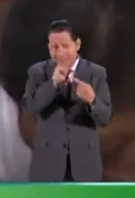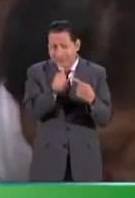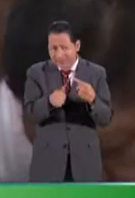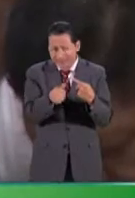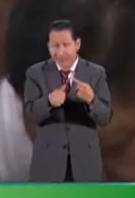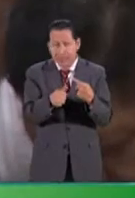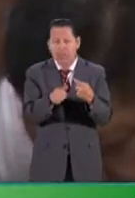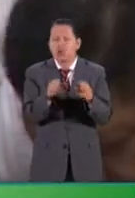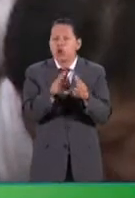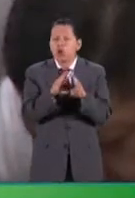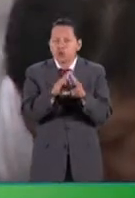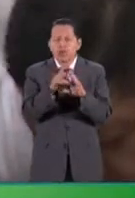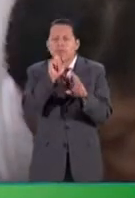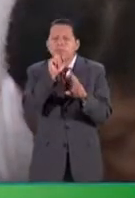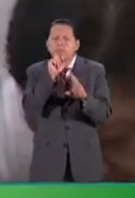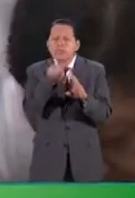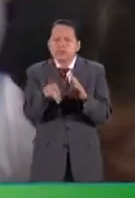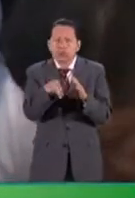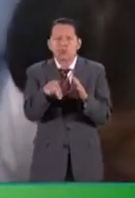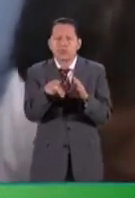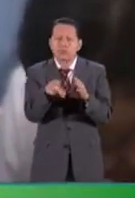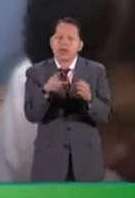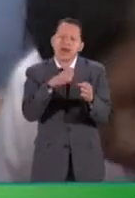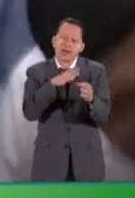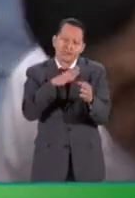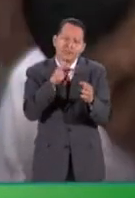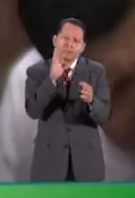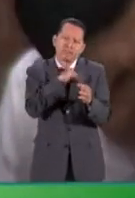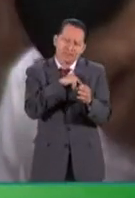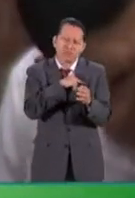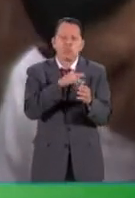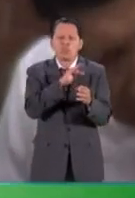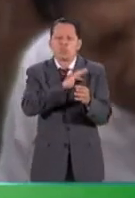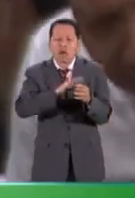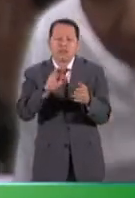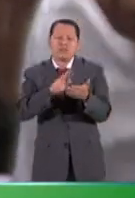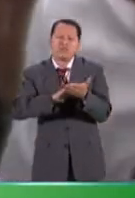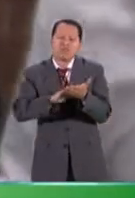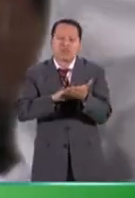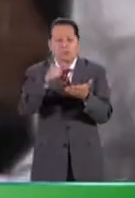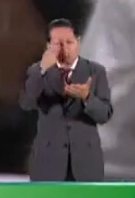manera insensata dieron borrón y desdibujaron al Poder Judicial.